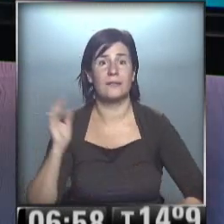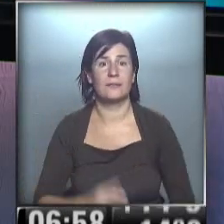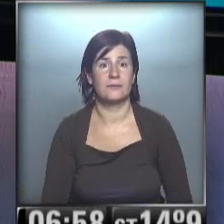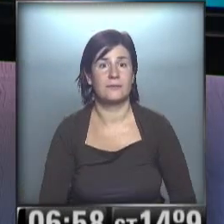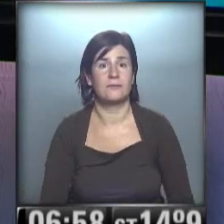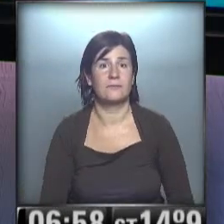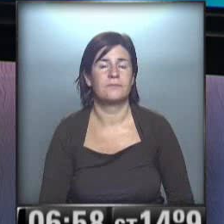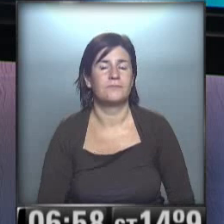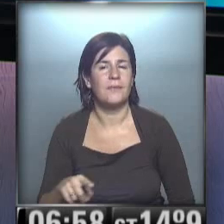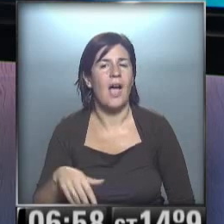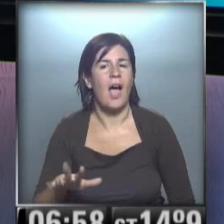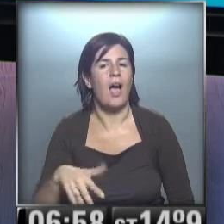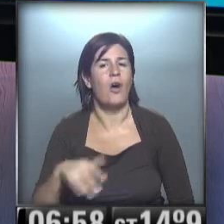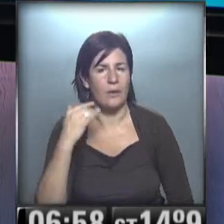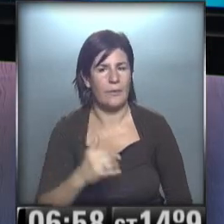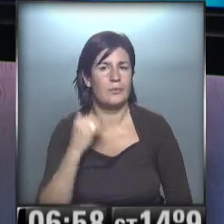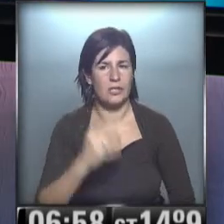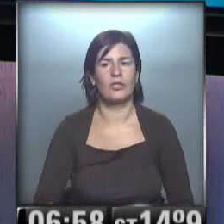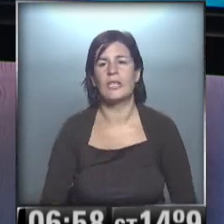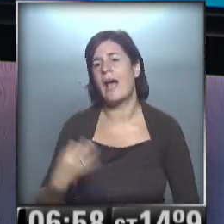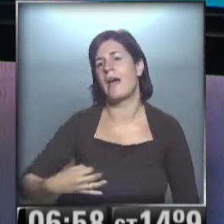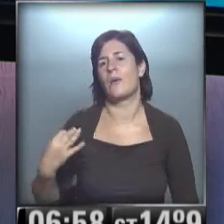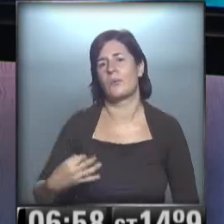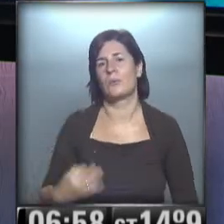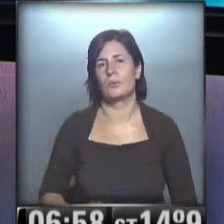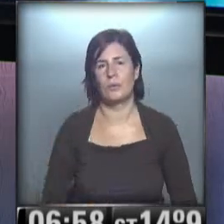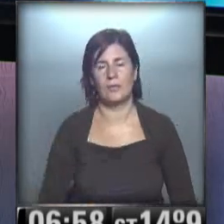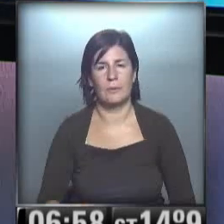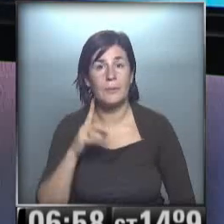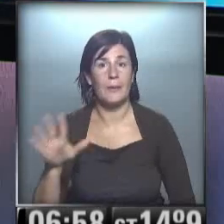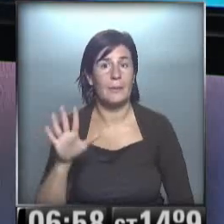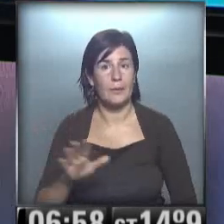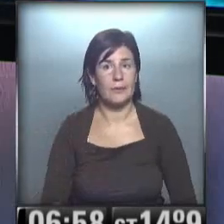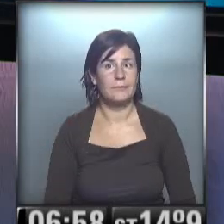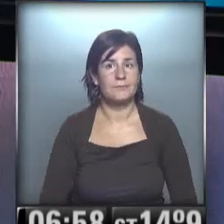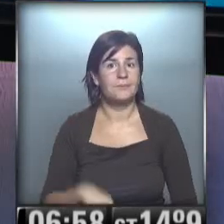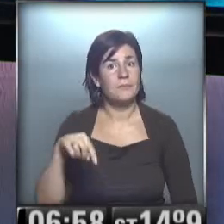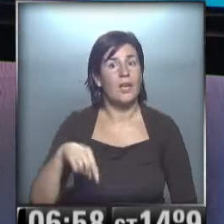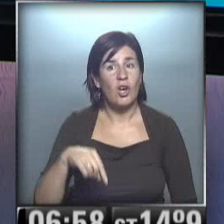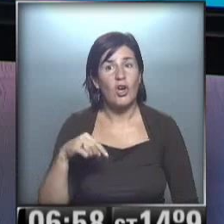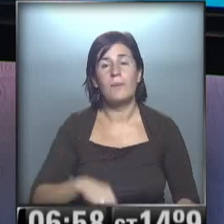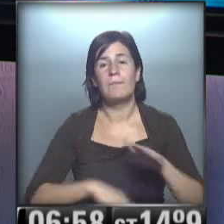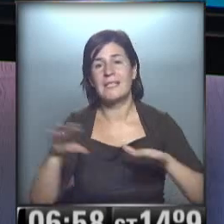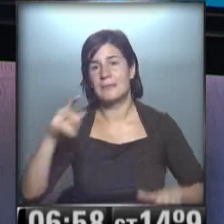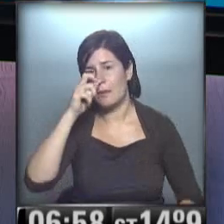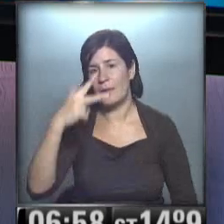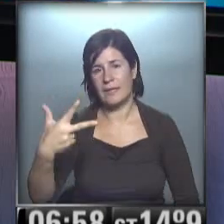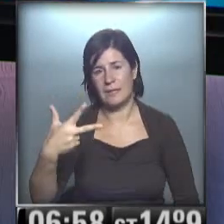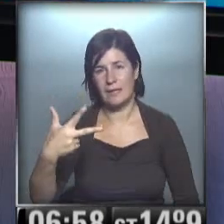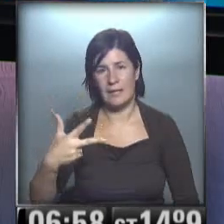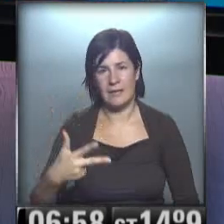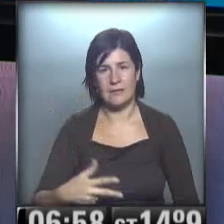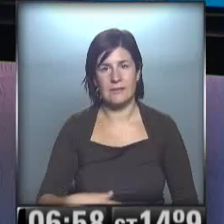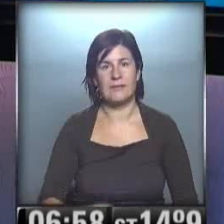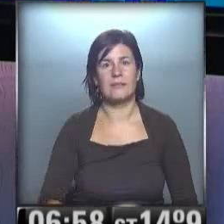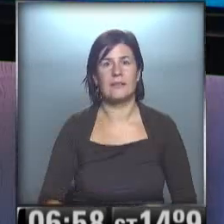enseguidita, vos sabés, vamos a dar ese pronóstico. Ah, buenísimo. La presión baja, ahí voy, Cari, ahí voy. para hoy, unos 23. Vamos con el extendido con